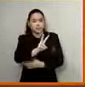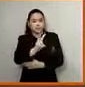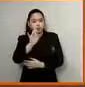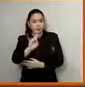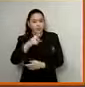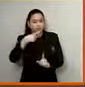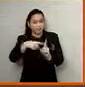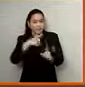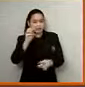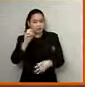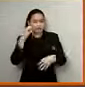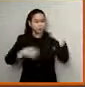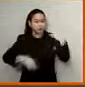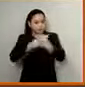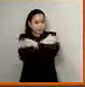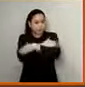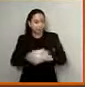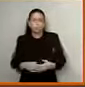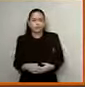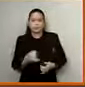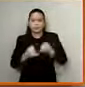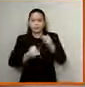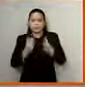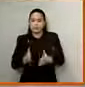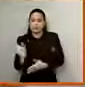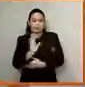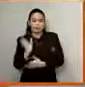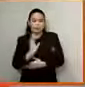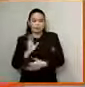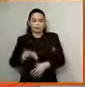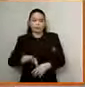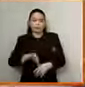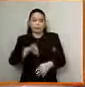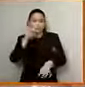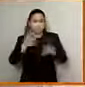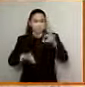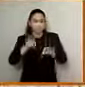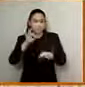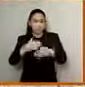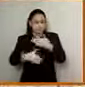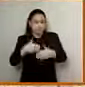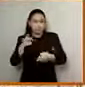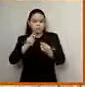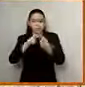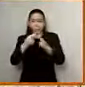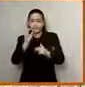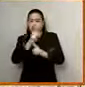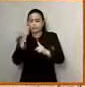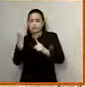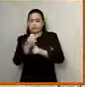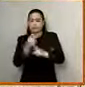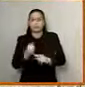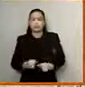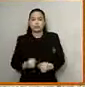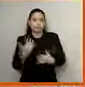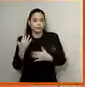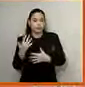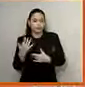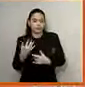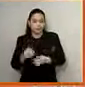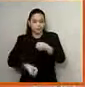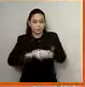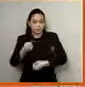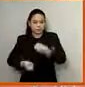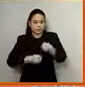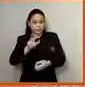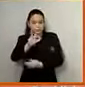0. Muchas felicidades. Jugadores, me despido invitándoles a que nos sigan a través de nuestras redes sociales. Los esperamos en nuestro sorteo